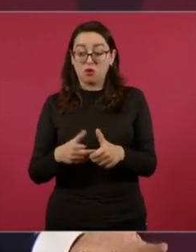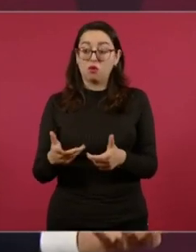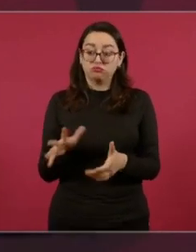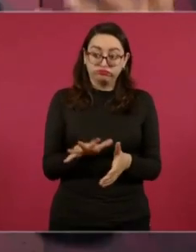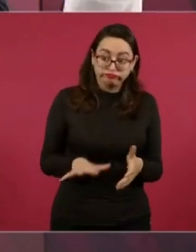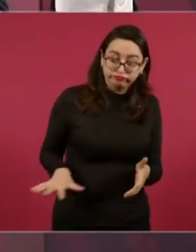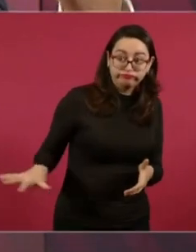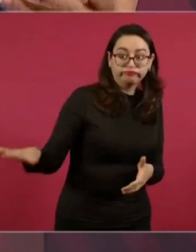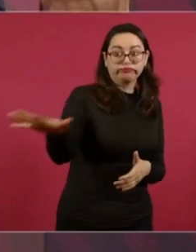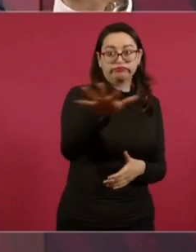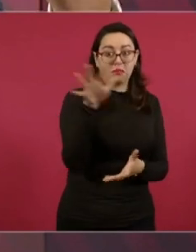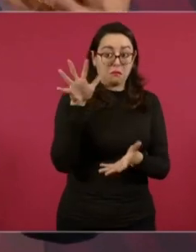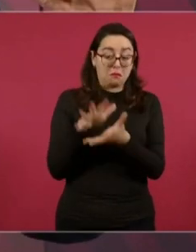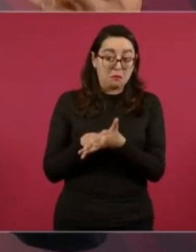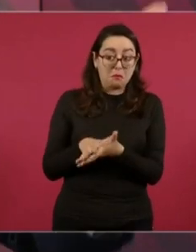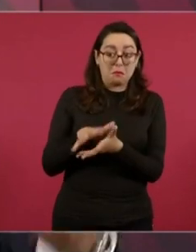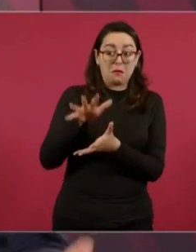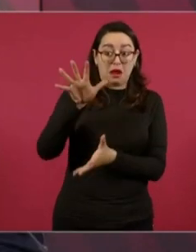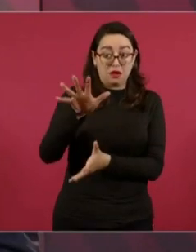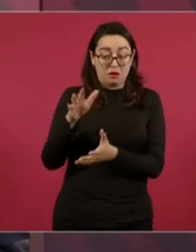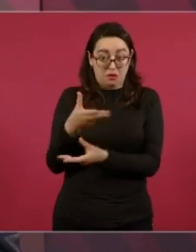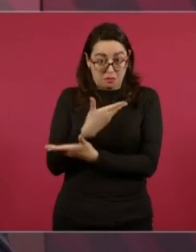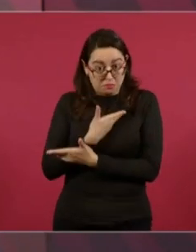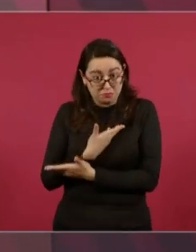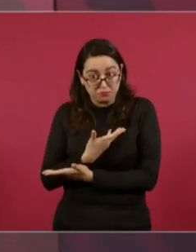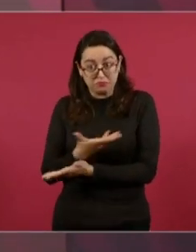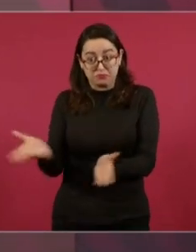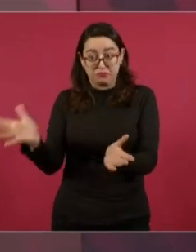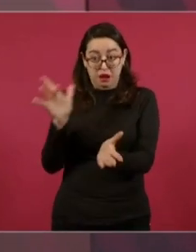abajo para fortalecer